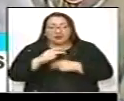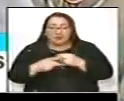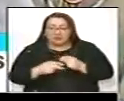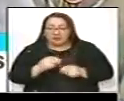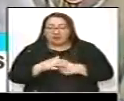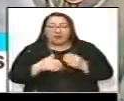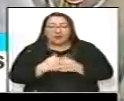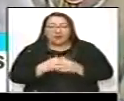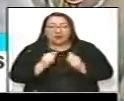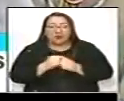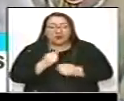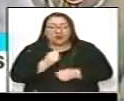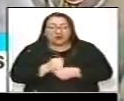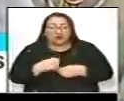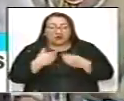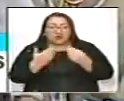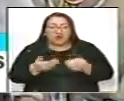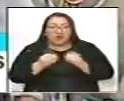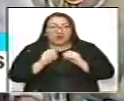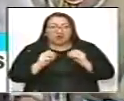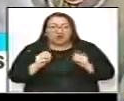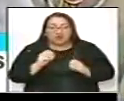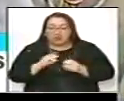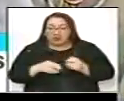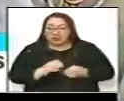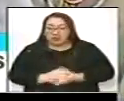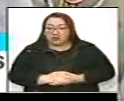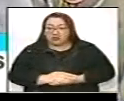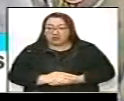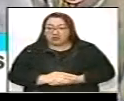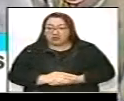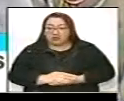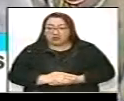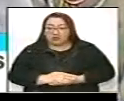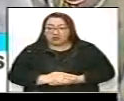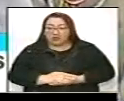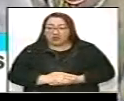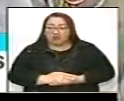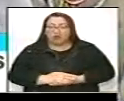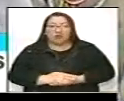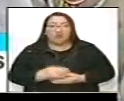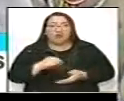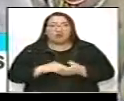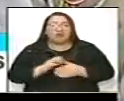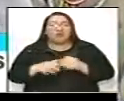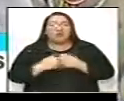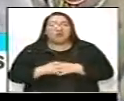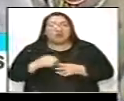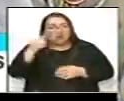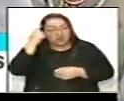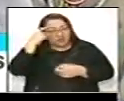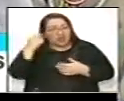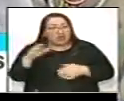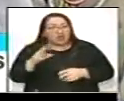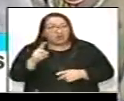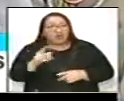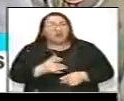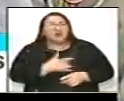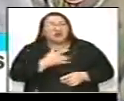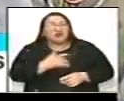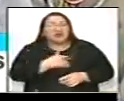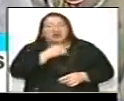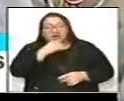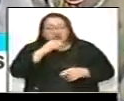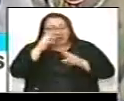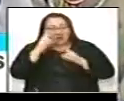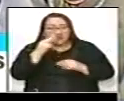la obligación de alertar a la demuna o a la instancia que uno crea si uno siente que están